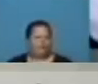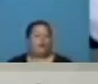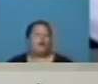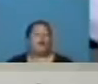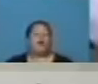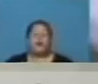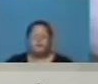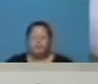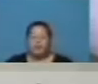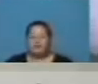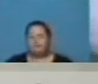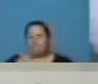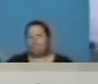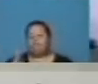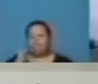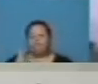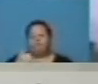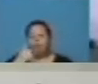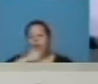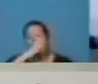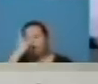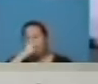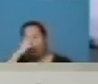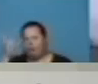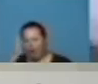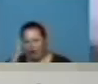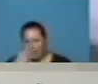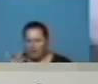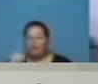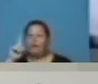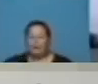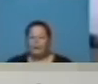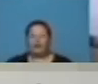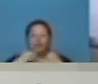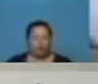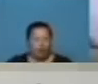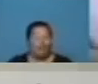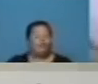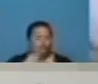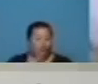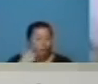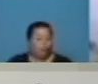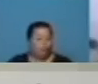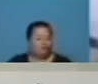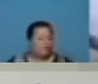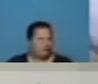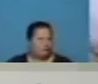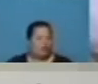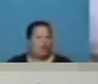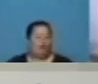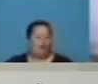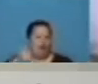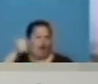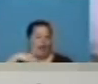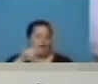pero comenzó ya pasada la 1 de la mañana, 2 de la mañana a aparecer los resultados, y los resultados mostraban claramente una ventaja